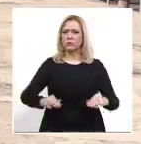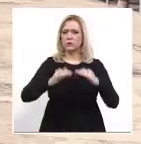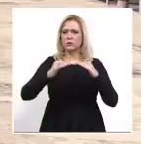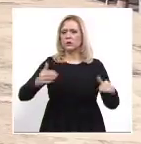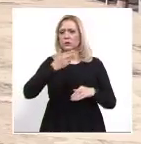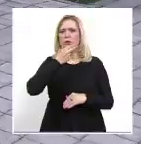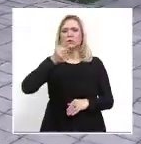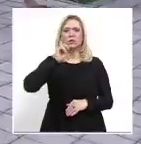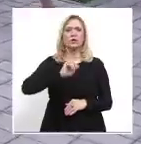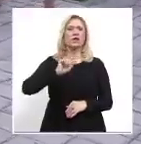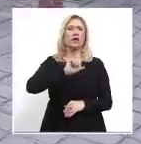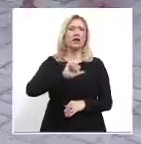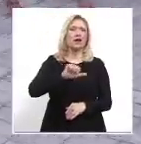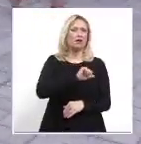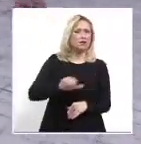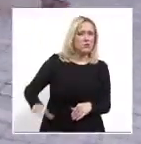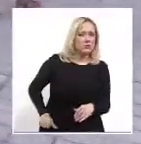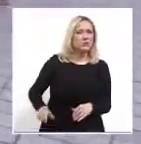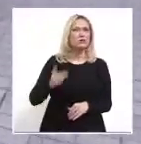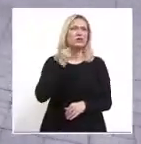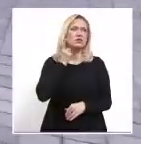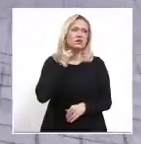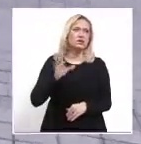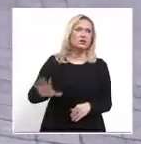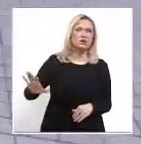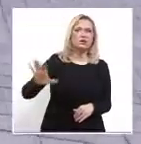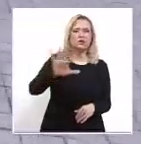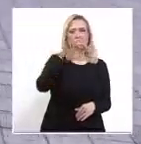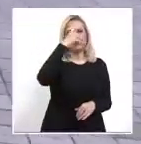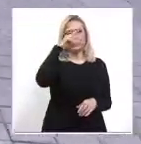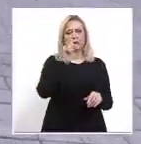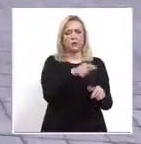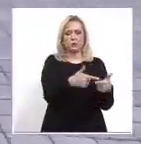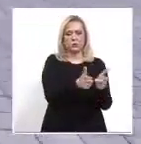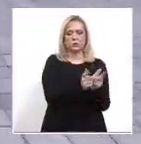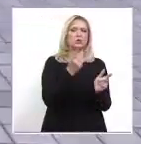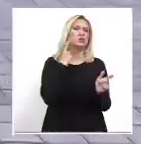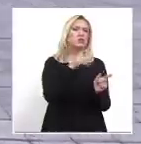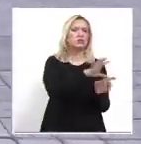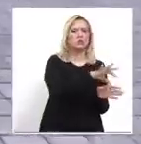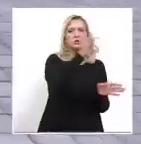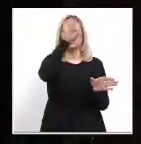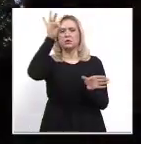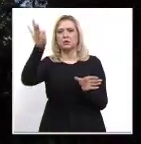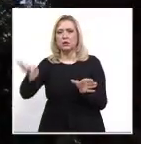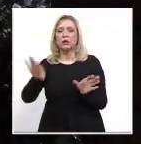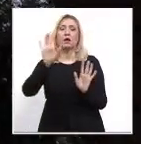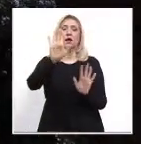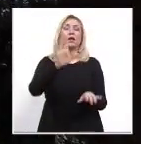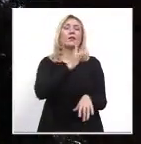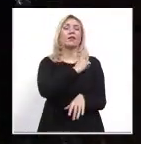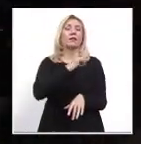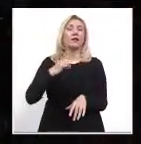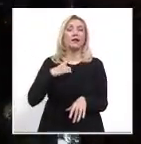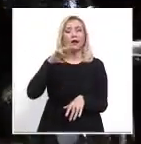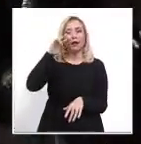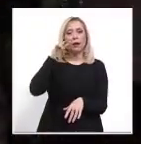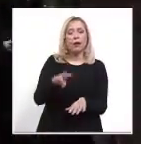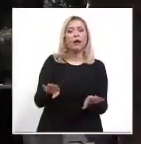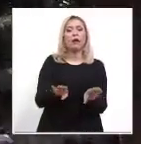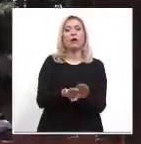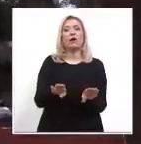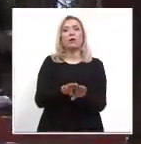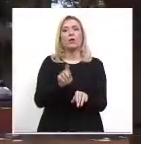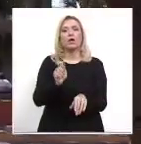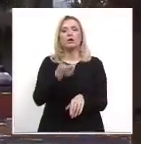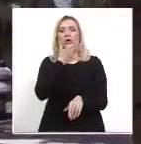diputaciones y regidurías de representación proporcional, misma que debe entenderse que incluye la alternancia entre los